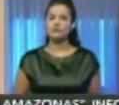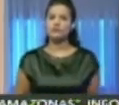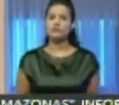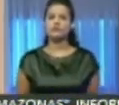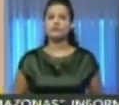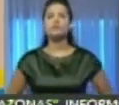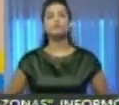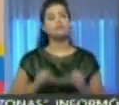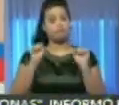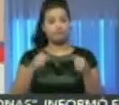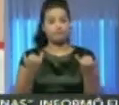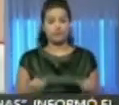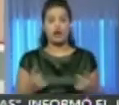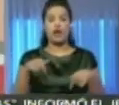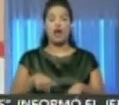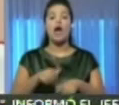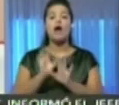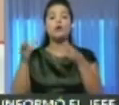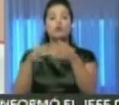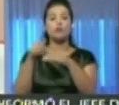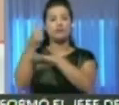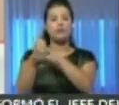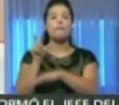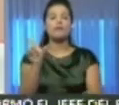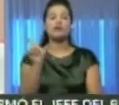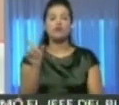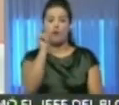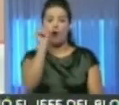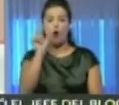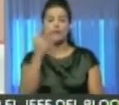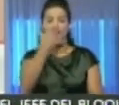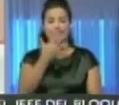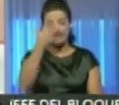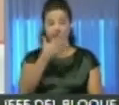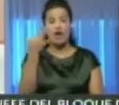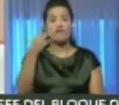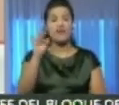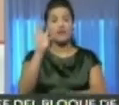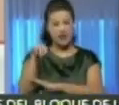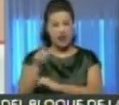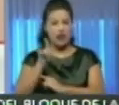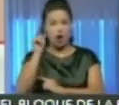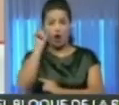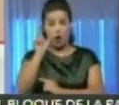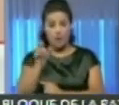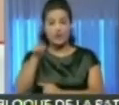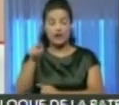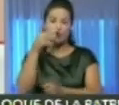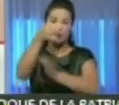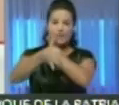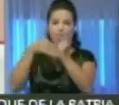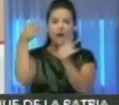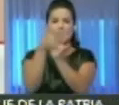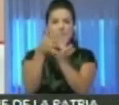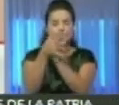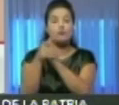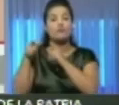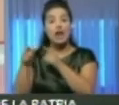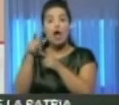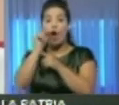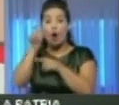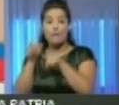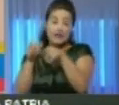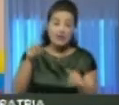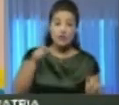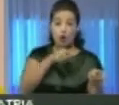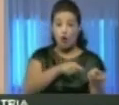Así es, Juan Carlos. A esta hora el integrante del Partido Socialista Unido de Venezuela, Freddy Bernal, ofrece declaraciones sobre el atentado que ocurrió en horas de la noche de